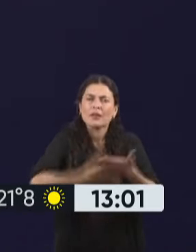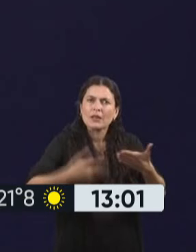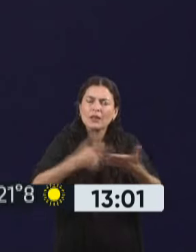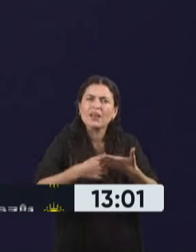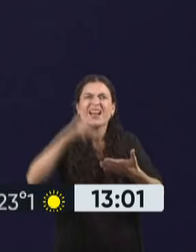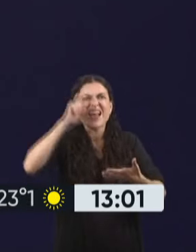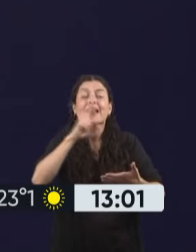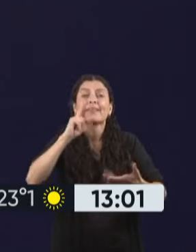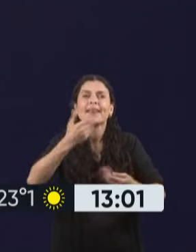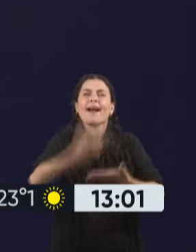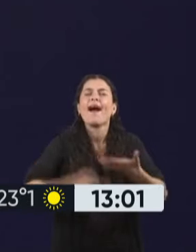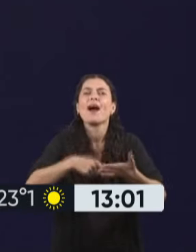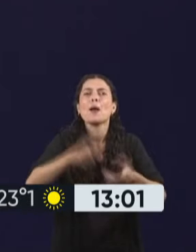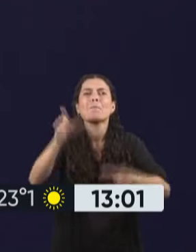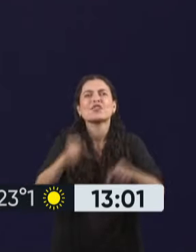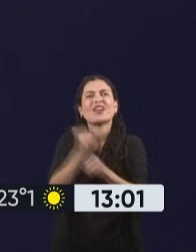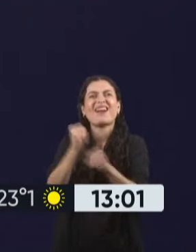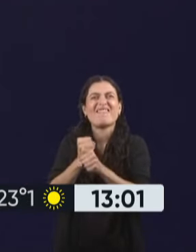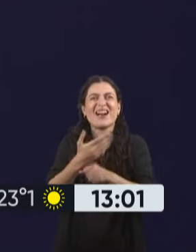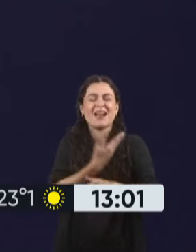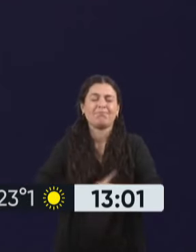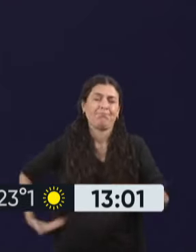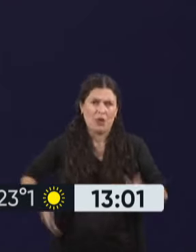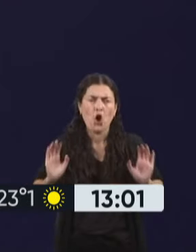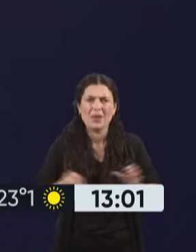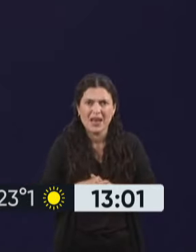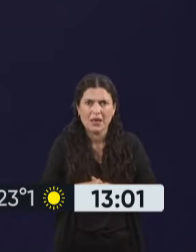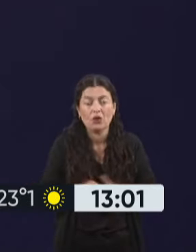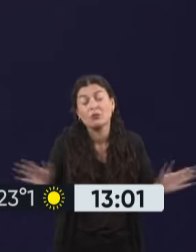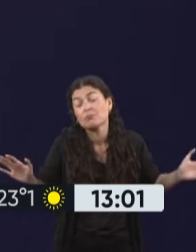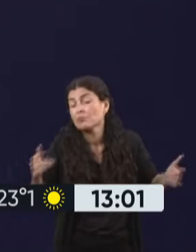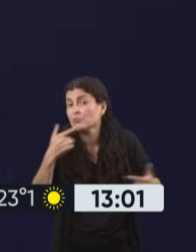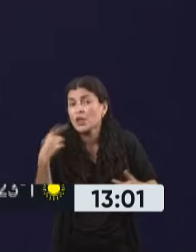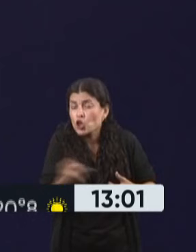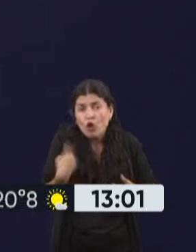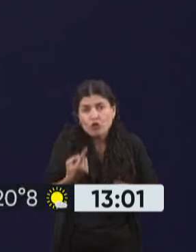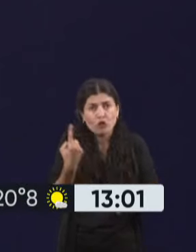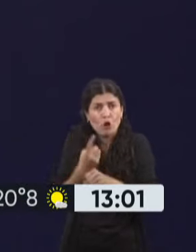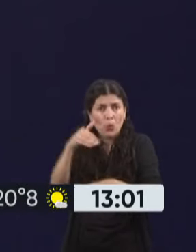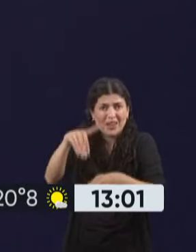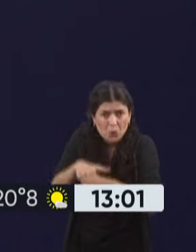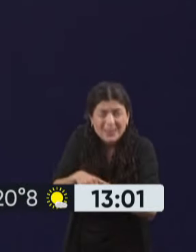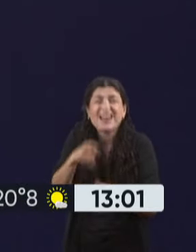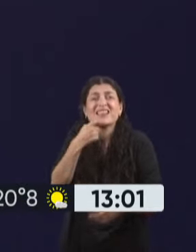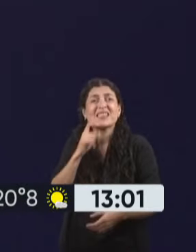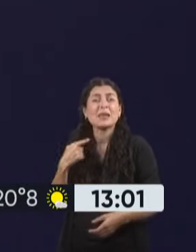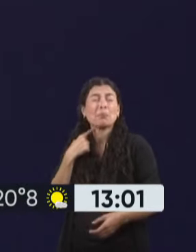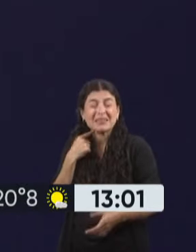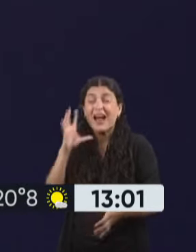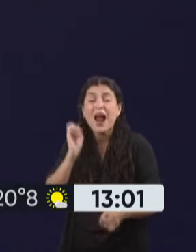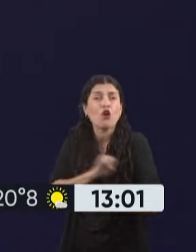lo va a determinar la Oficina Anticorrupción, no nosotros. Obviamente nosotros entendemos que no hubo ninguna